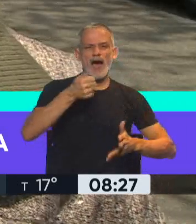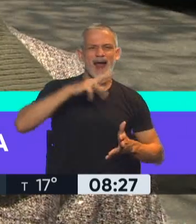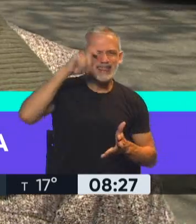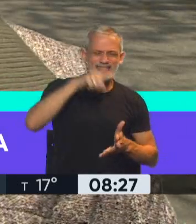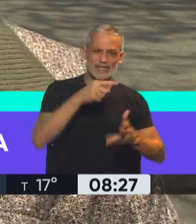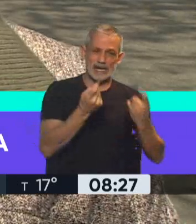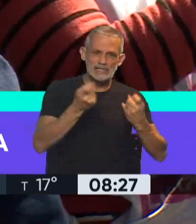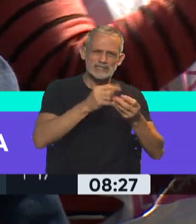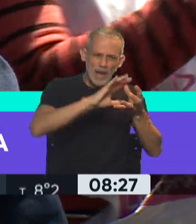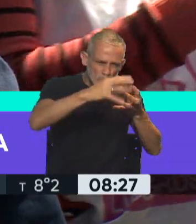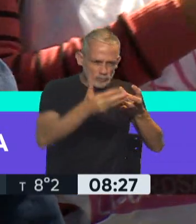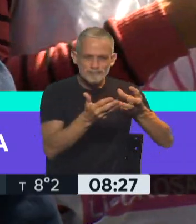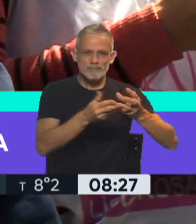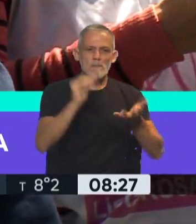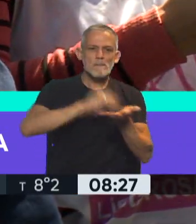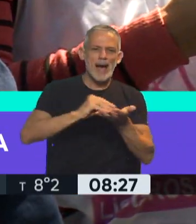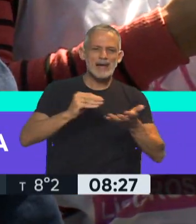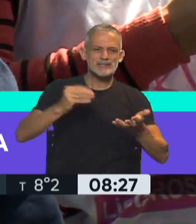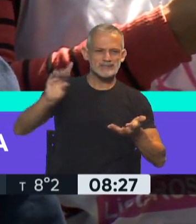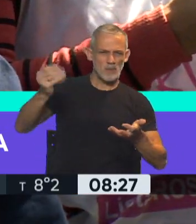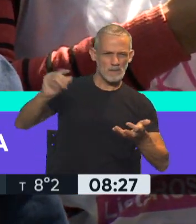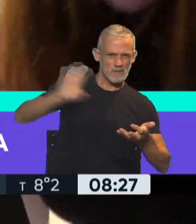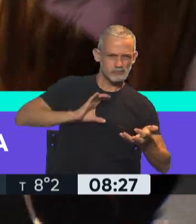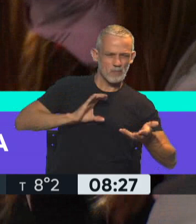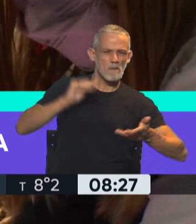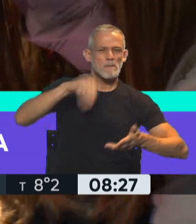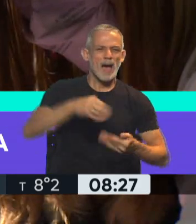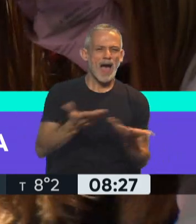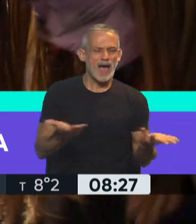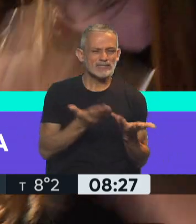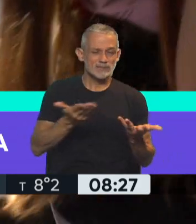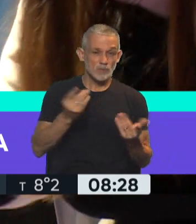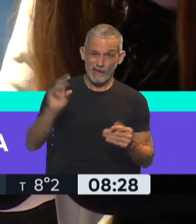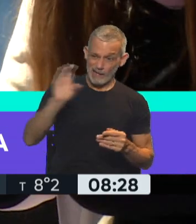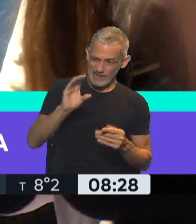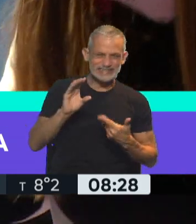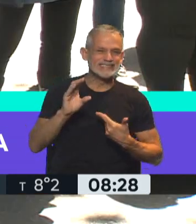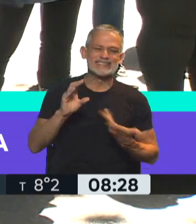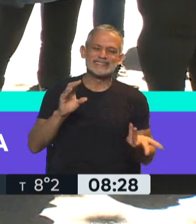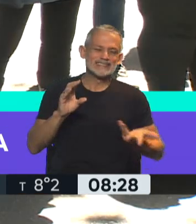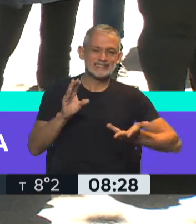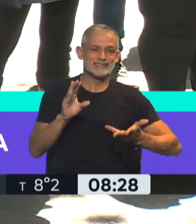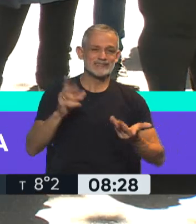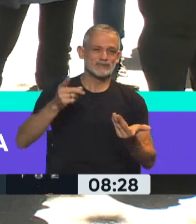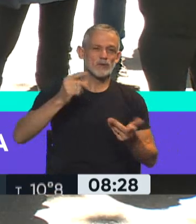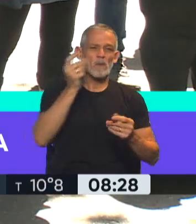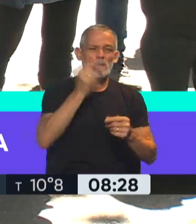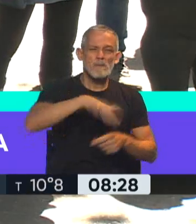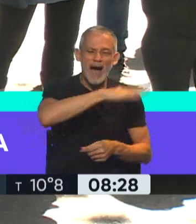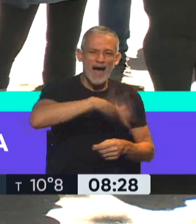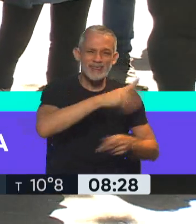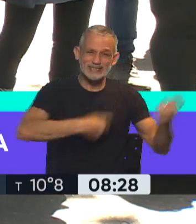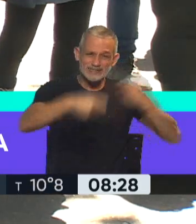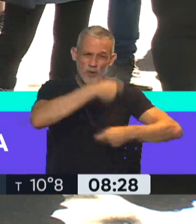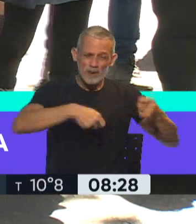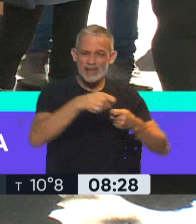necesitan más FUDE, más ayuda, porque la verdad que con lo que los padres pueden colaborar, no nos